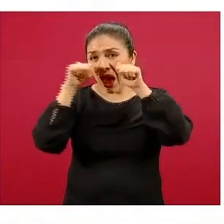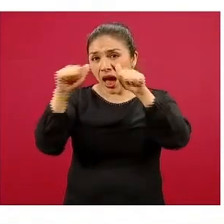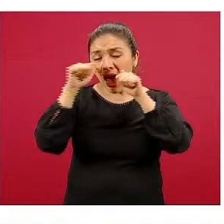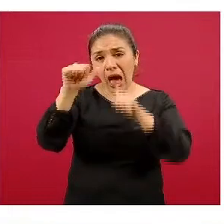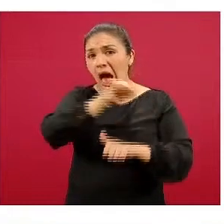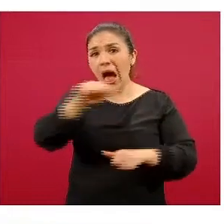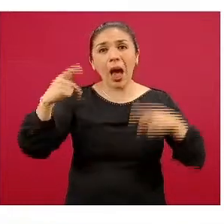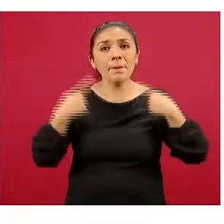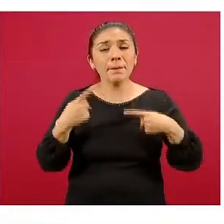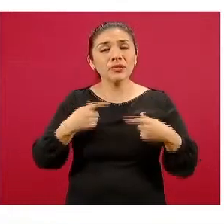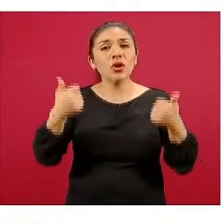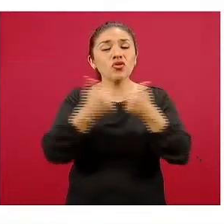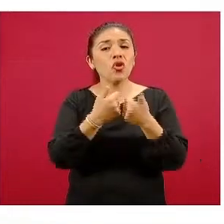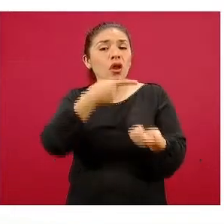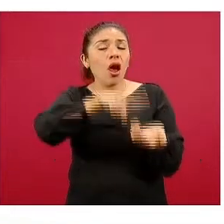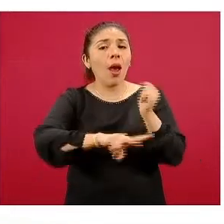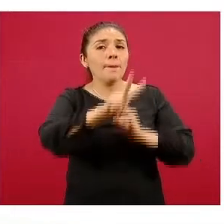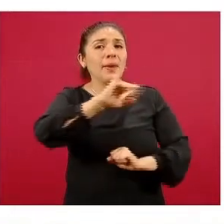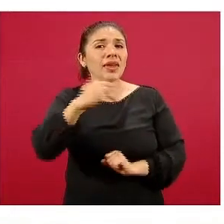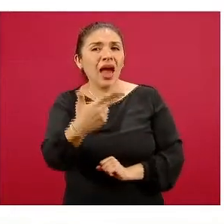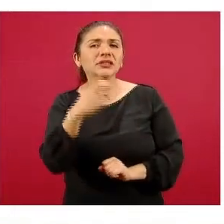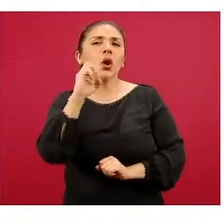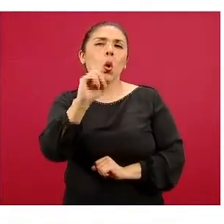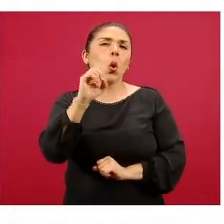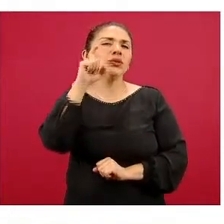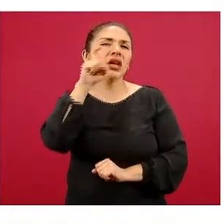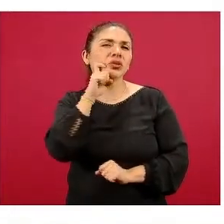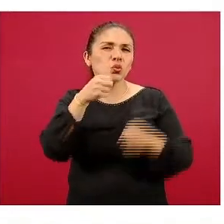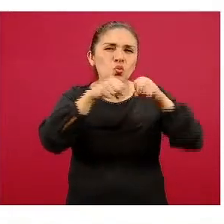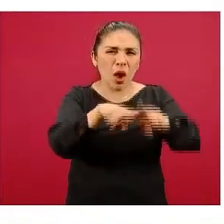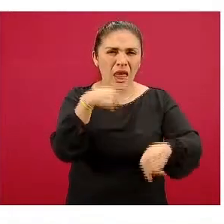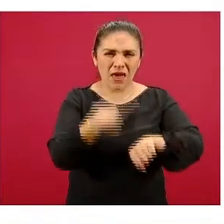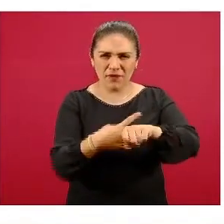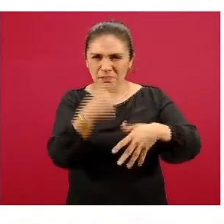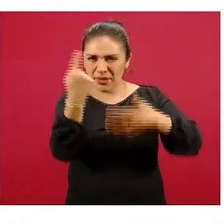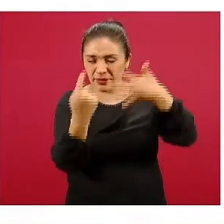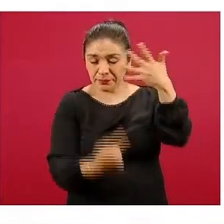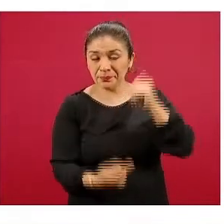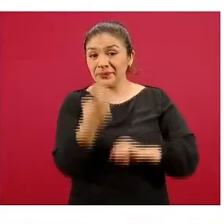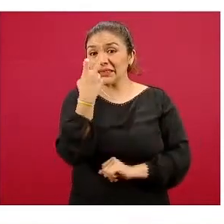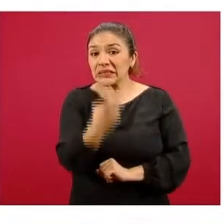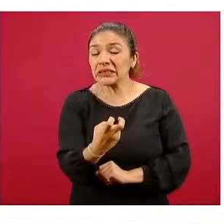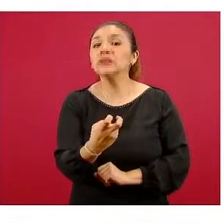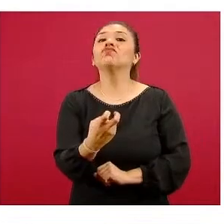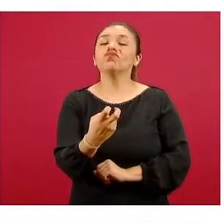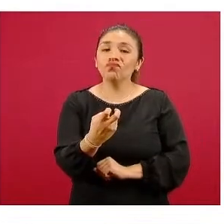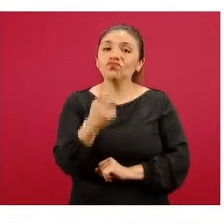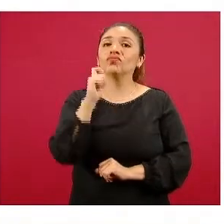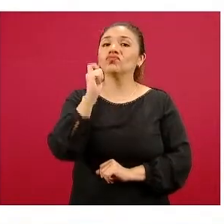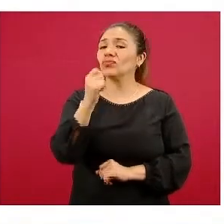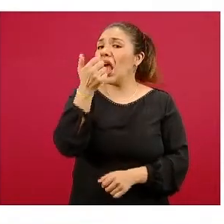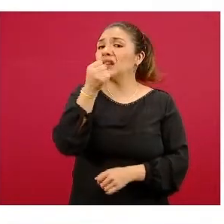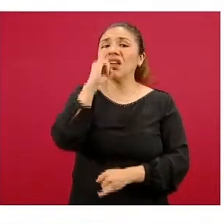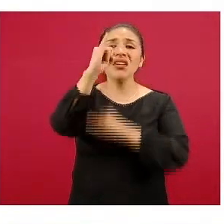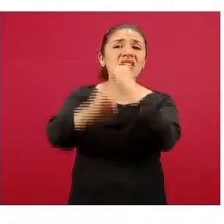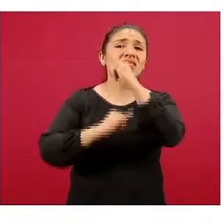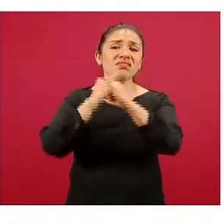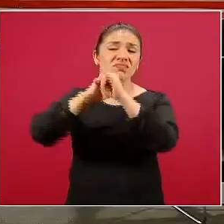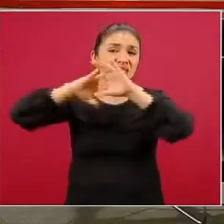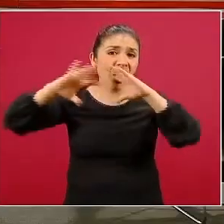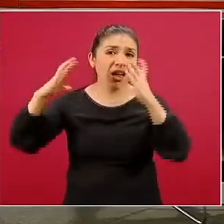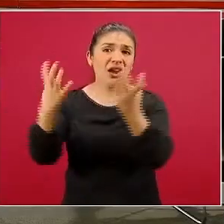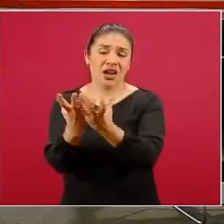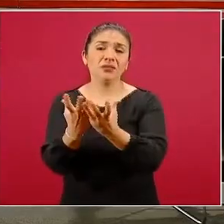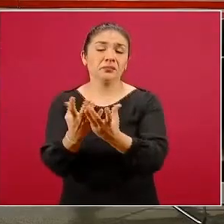personas que viven con VIH e infecciones de transmisión sexual. Esto es un elemento a nivel internacional. De